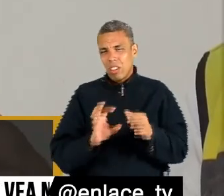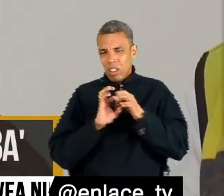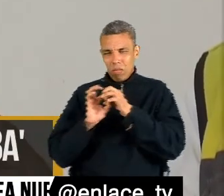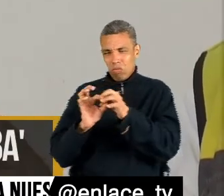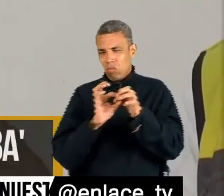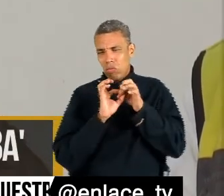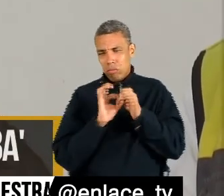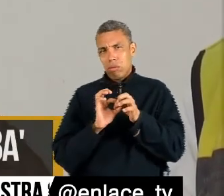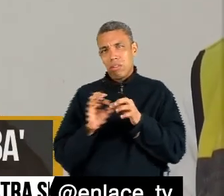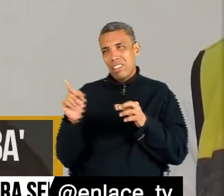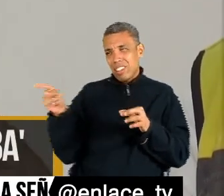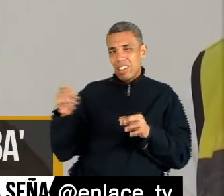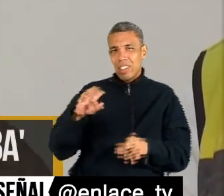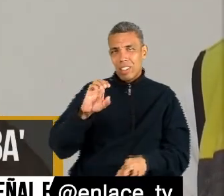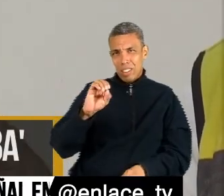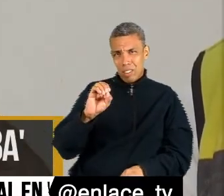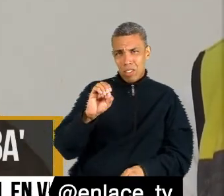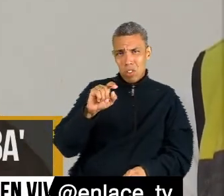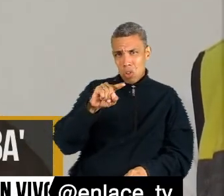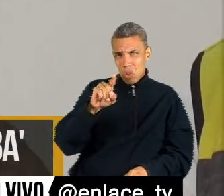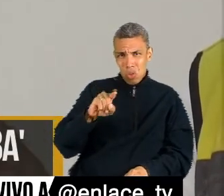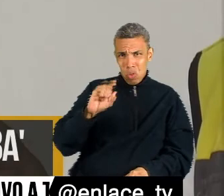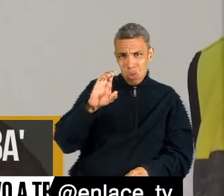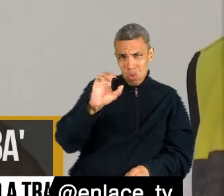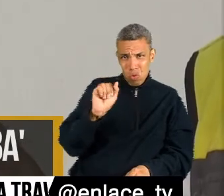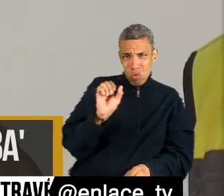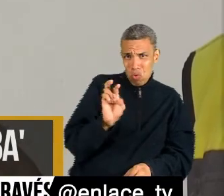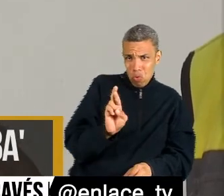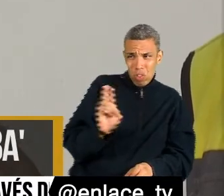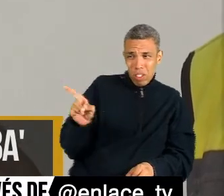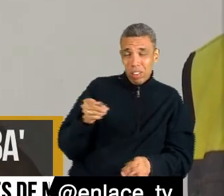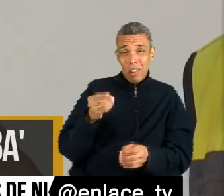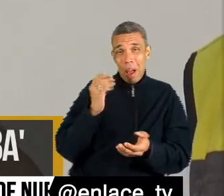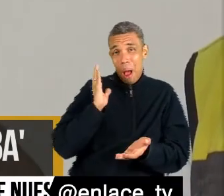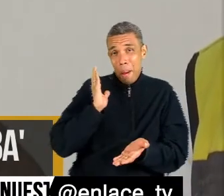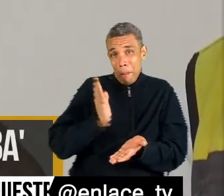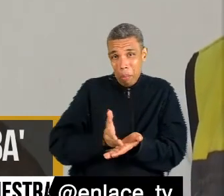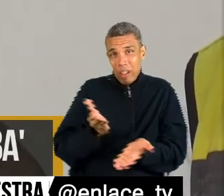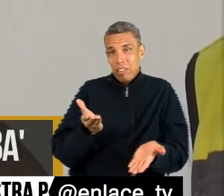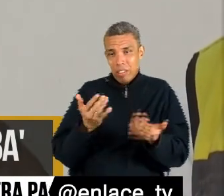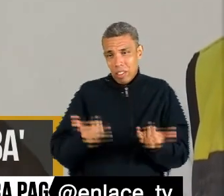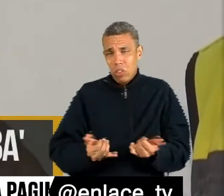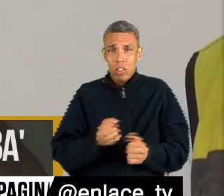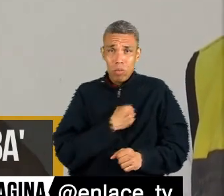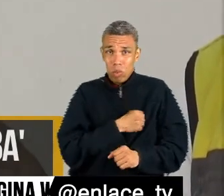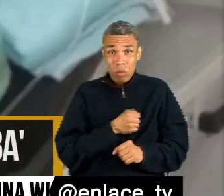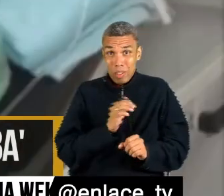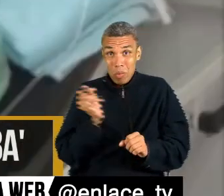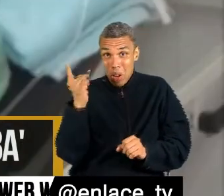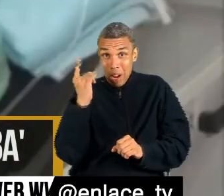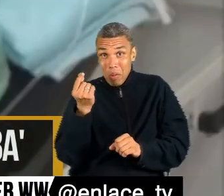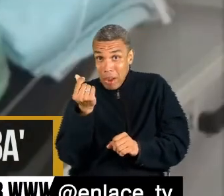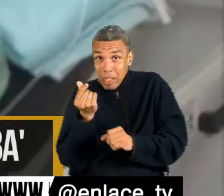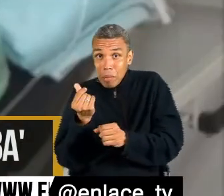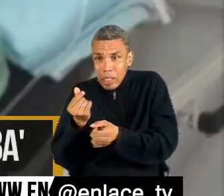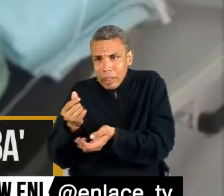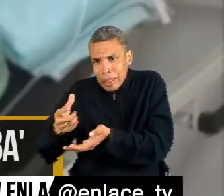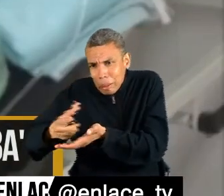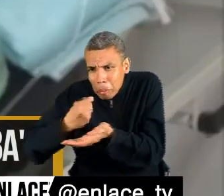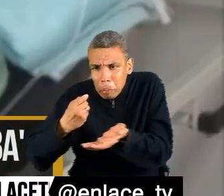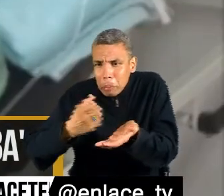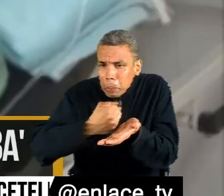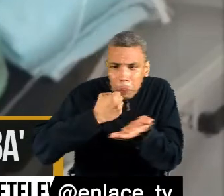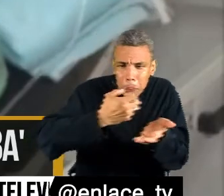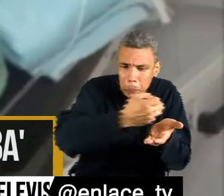Villanueva, que estemos unidos con él y si hay que hacer una teletón, si hay que hacer algo, pues se hace, porque son cosas